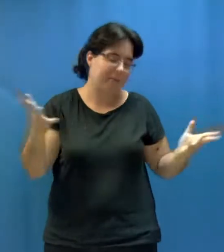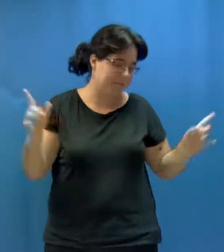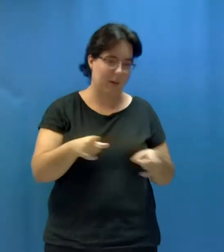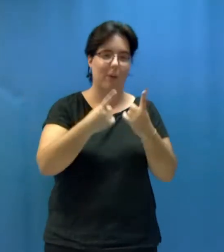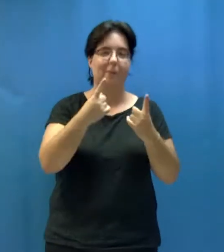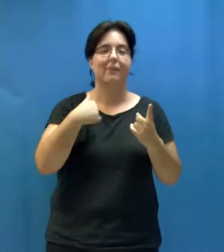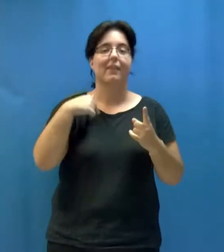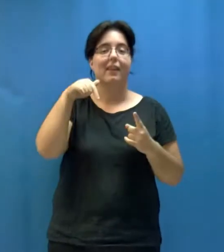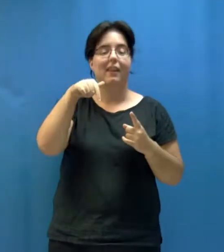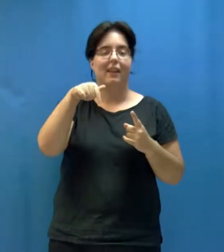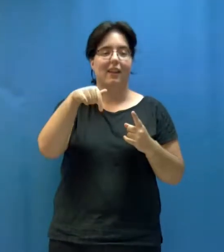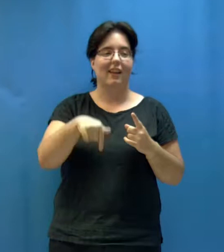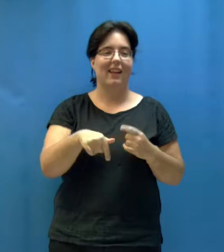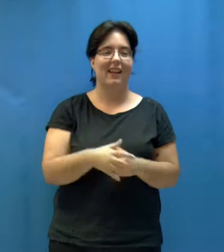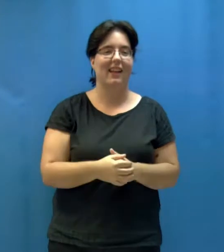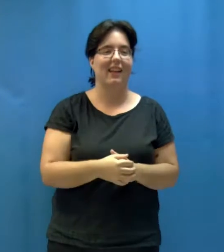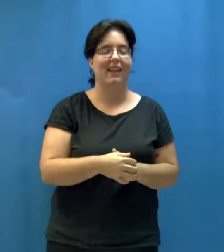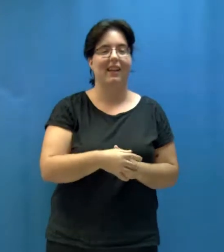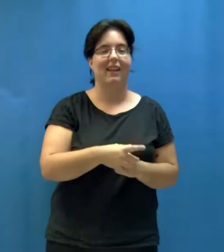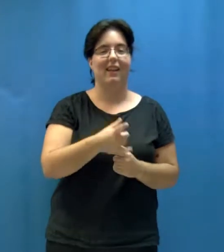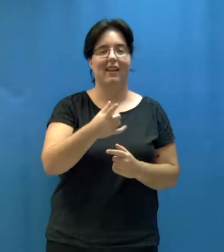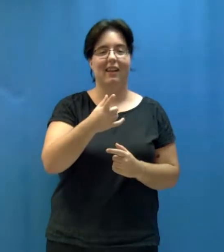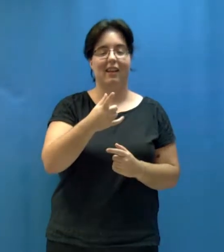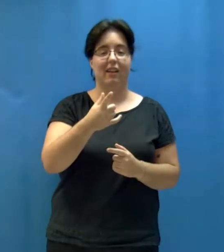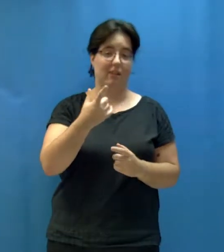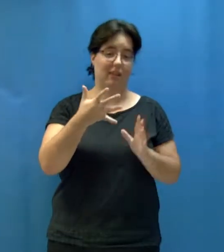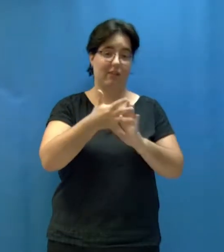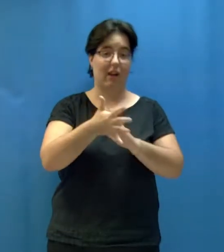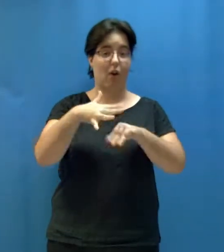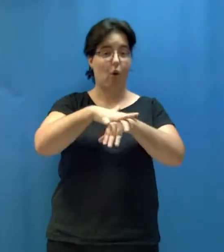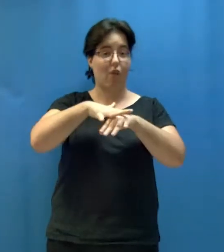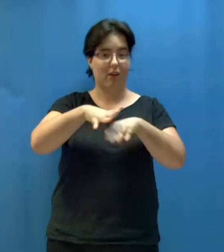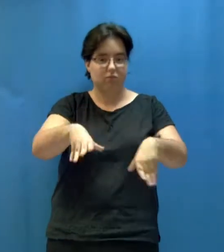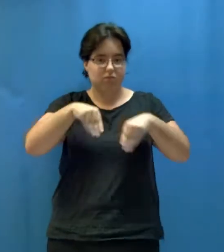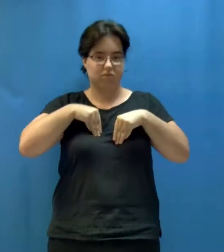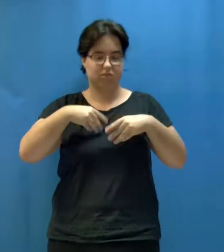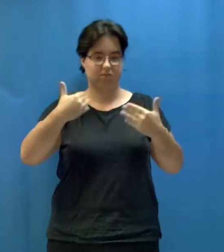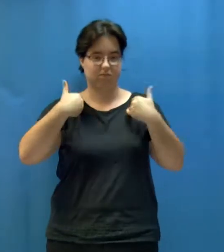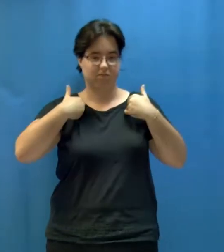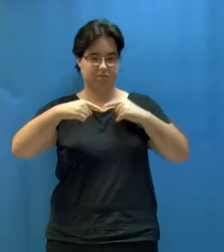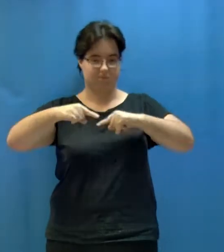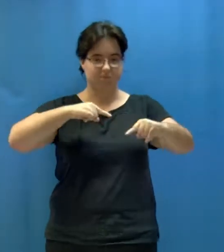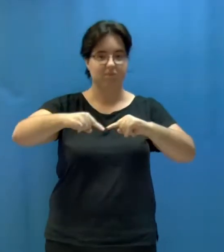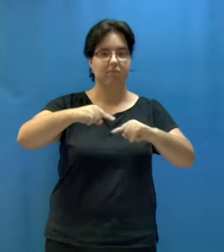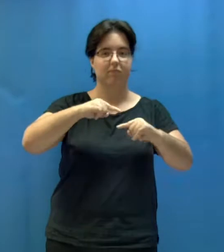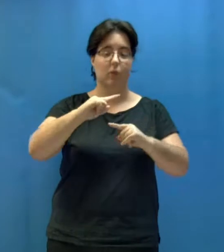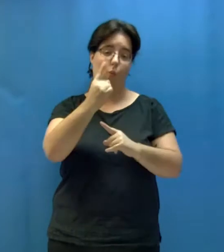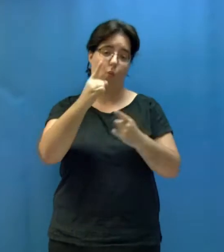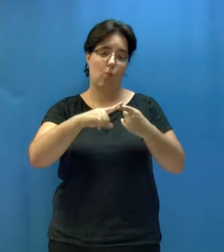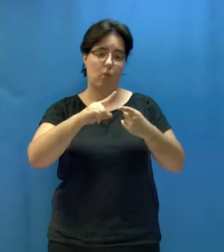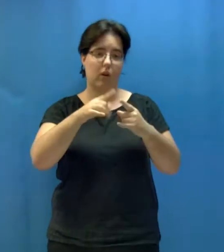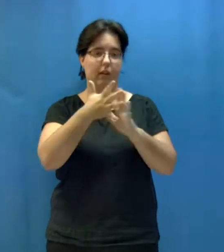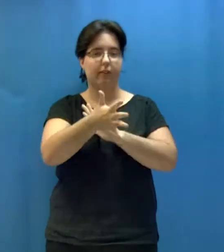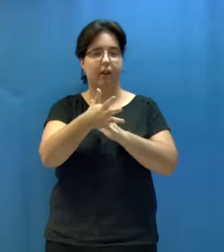que cuando se gobierna y se asumen responsabilidades, una de ellas es la de actualizar